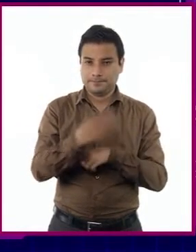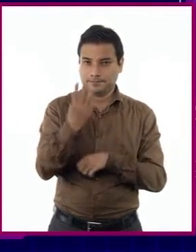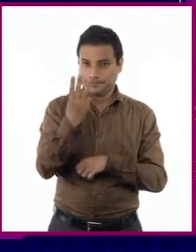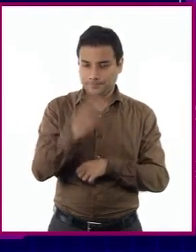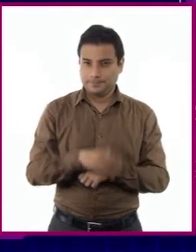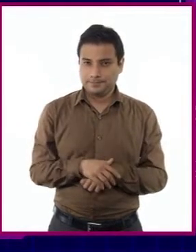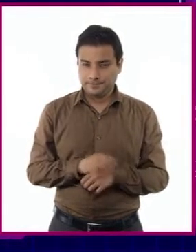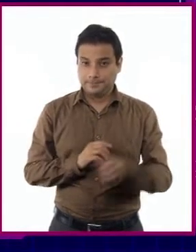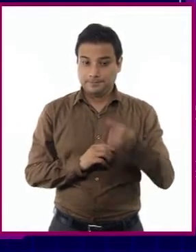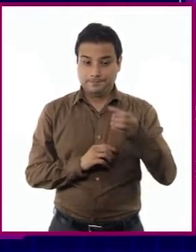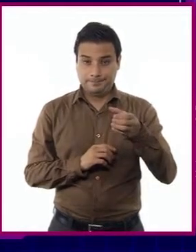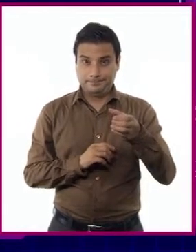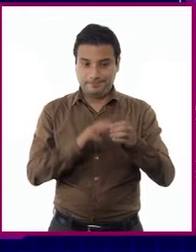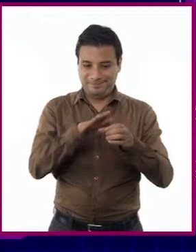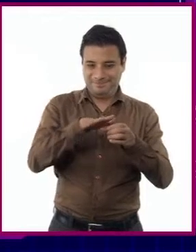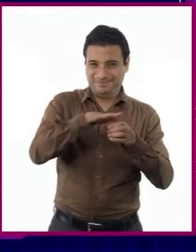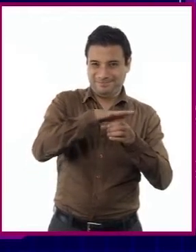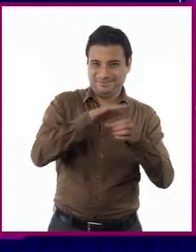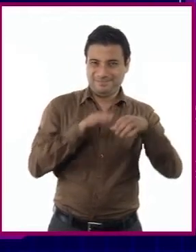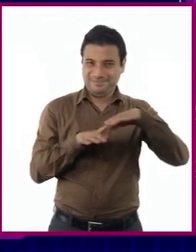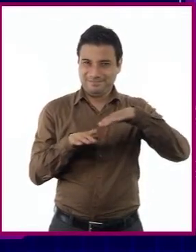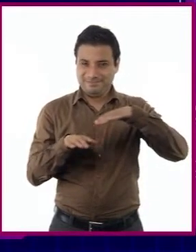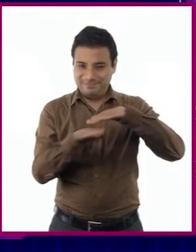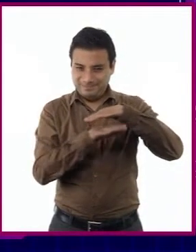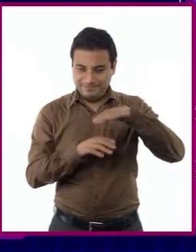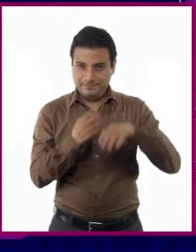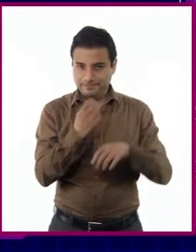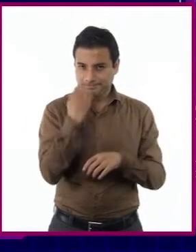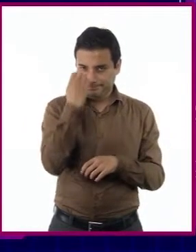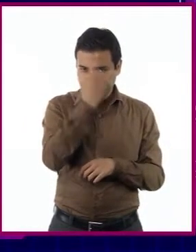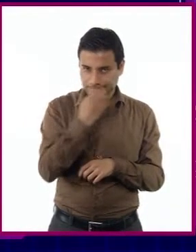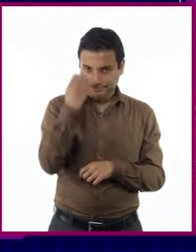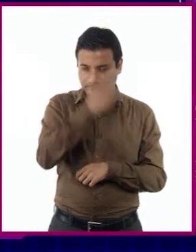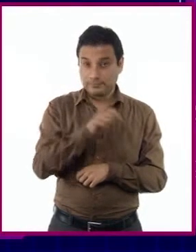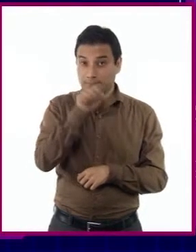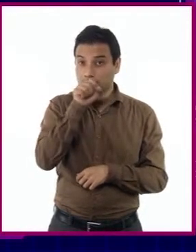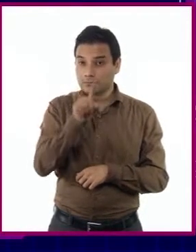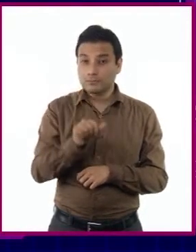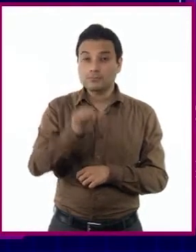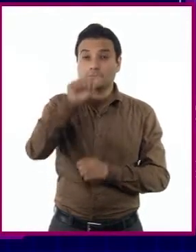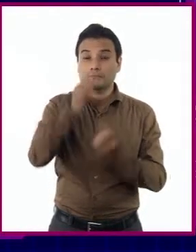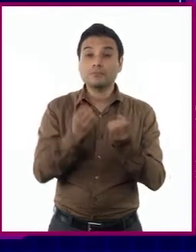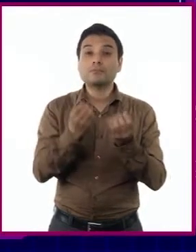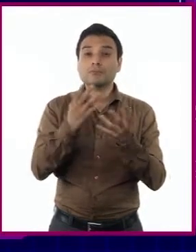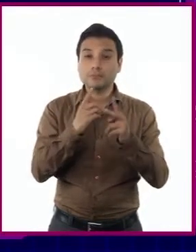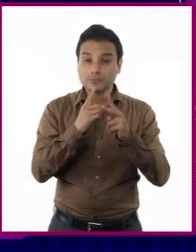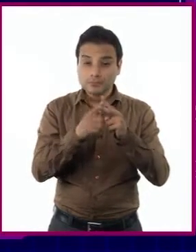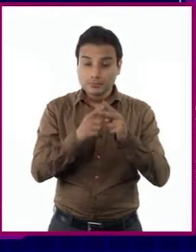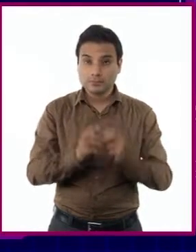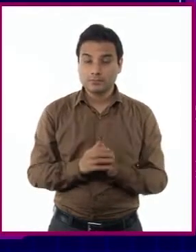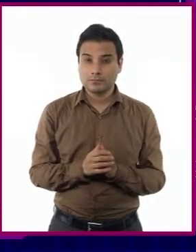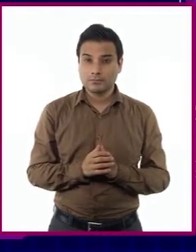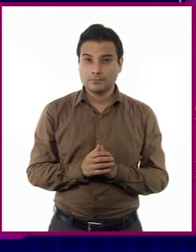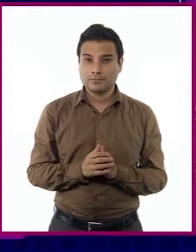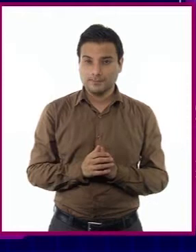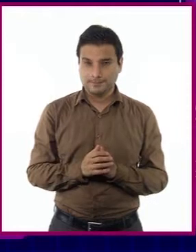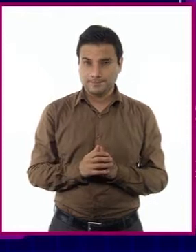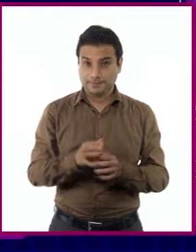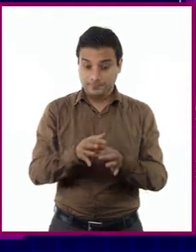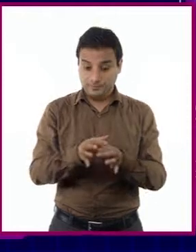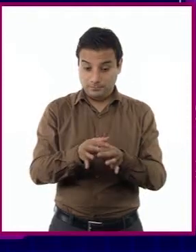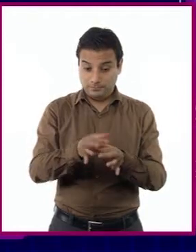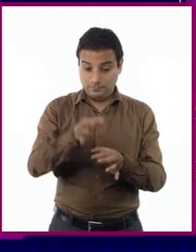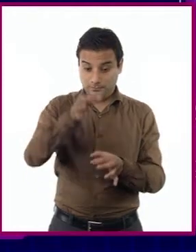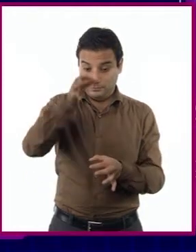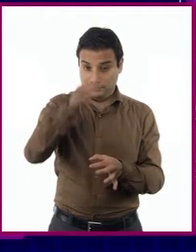cilindro y la medida de su altura reflexión en el volumen del cilindro recto